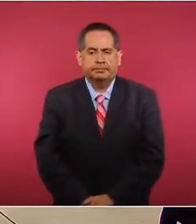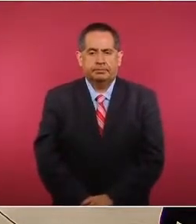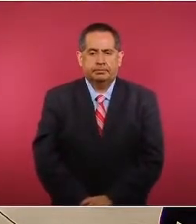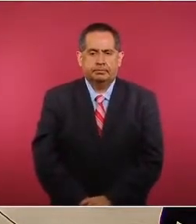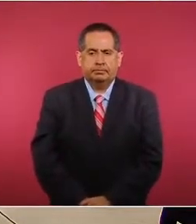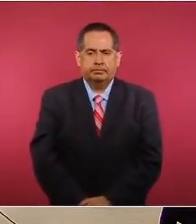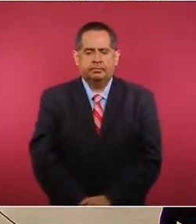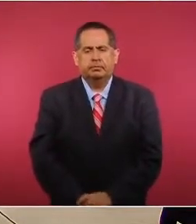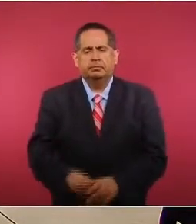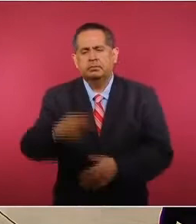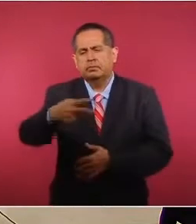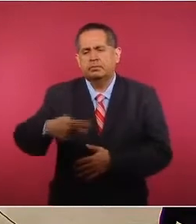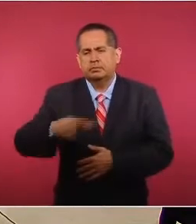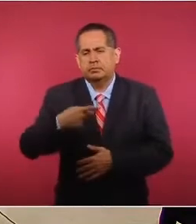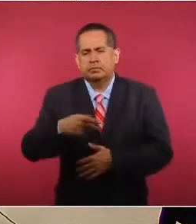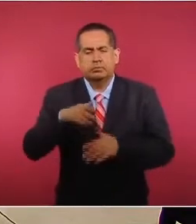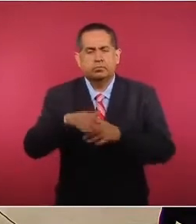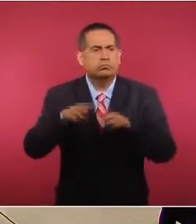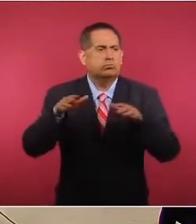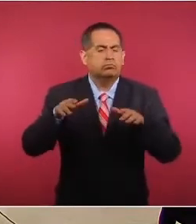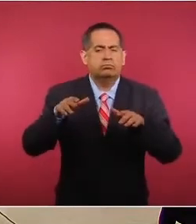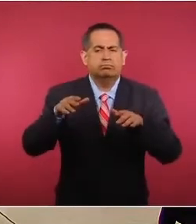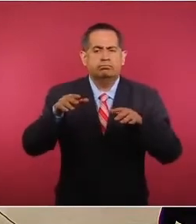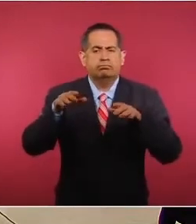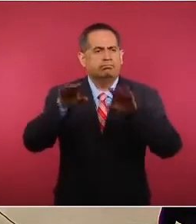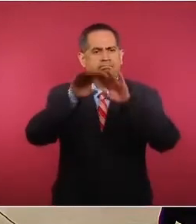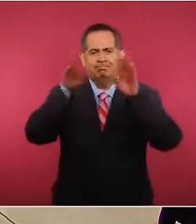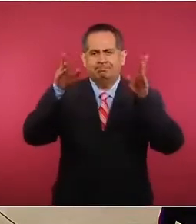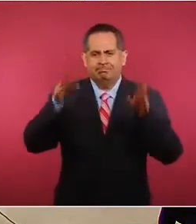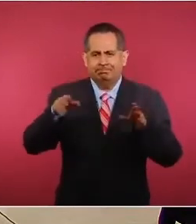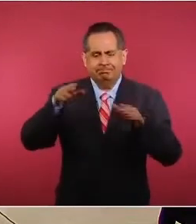Nada más la pregunta sobre el hangar,